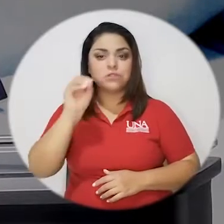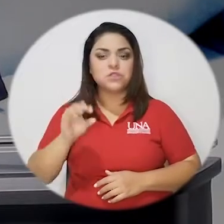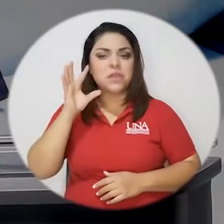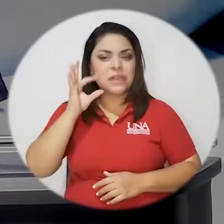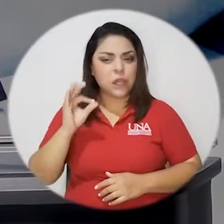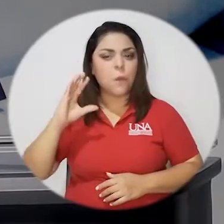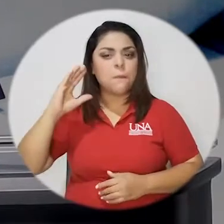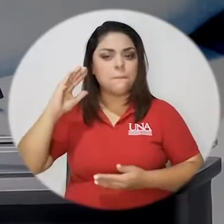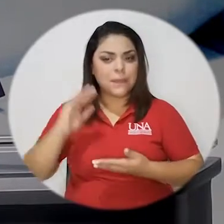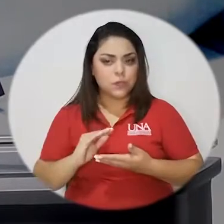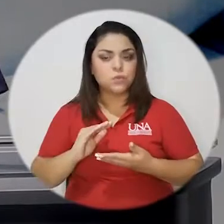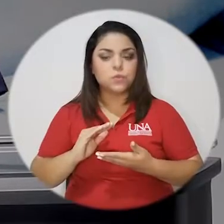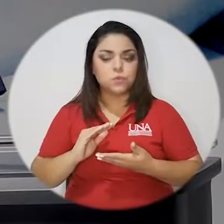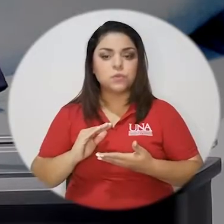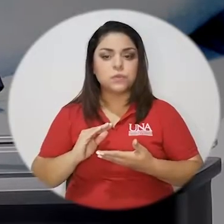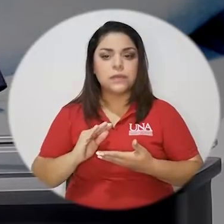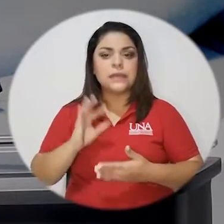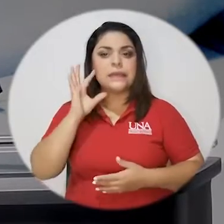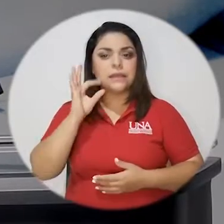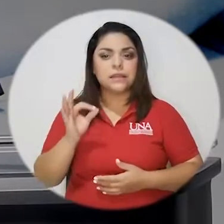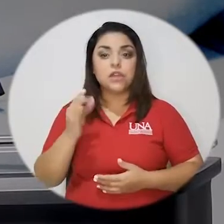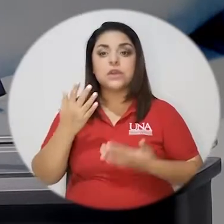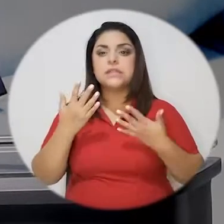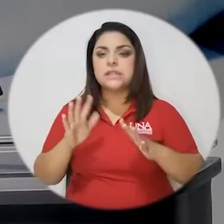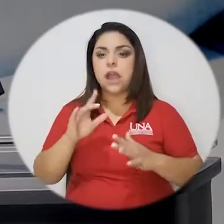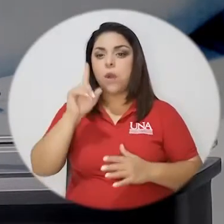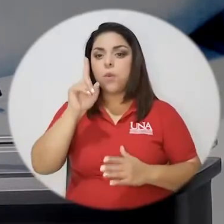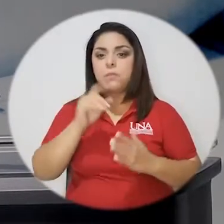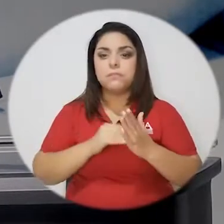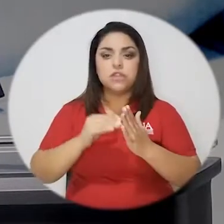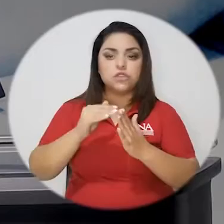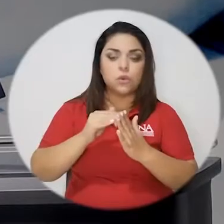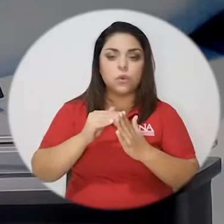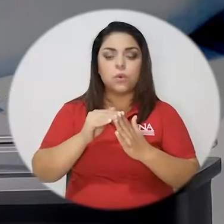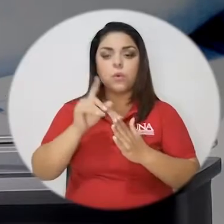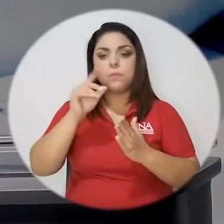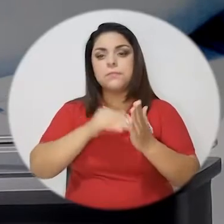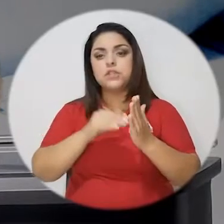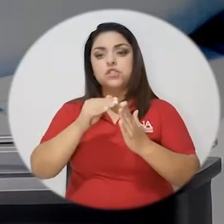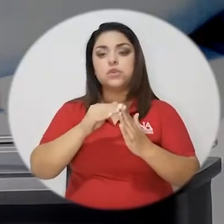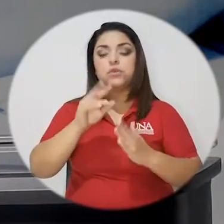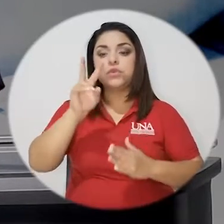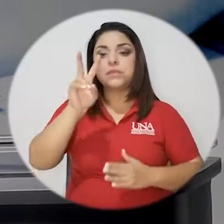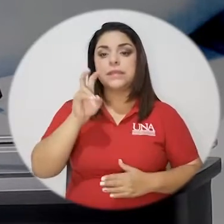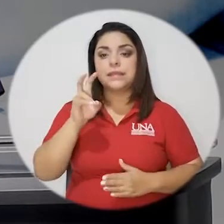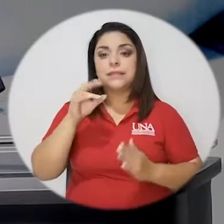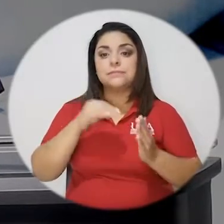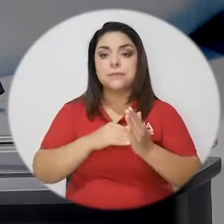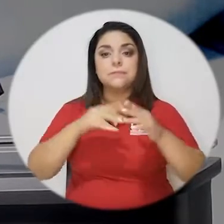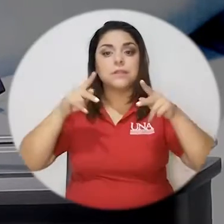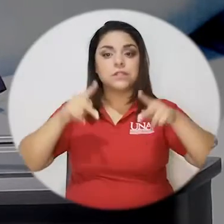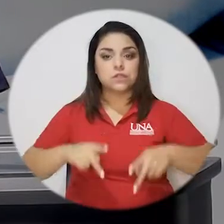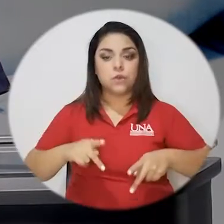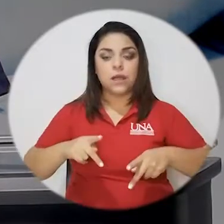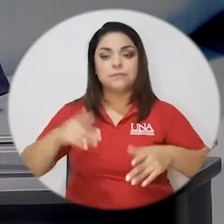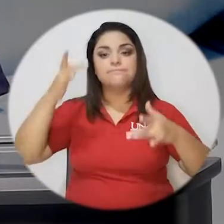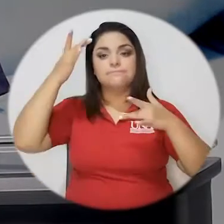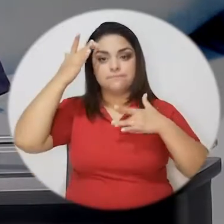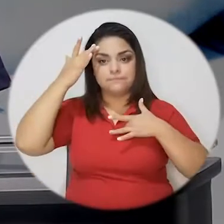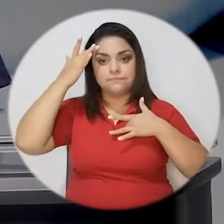menos. Entonces ya podríamos andar en cerca de 1.200.000 personas que han sido expuestas al virus.